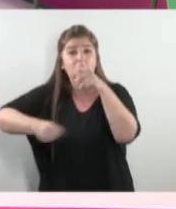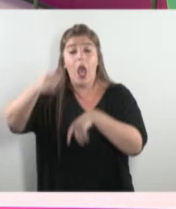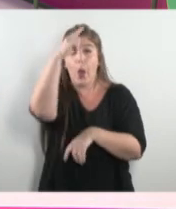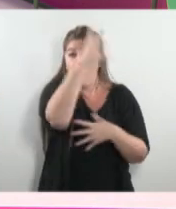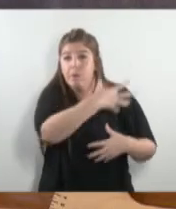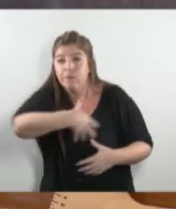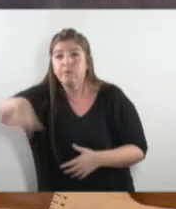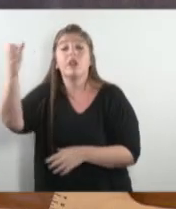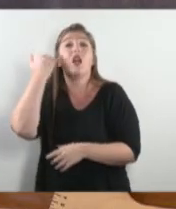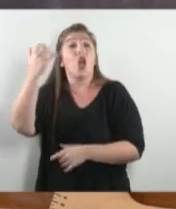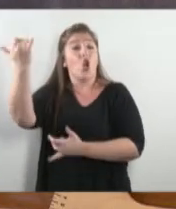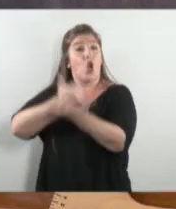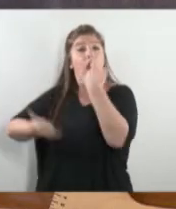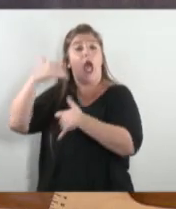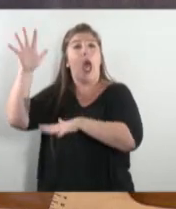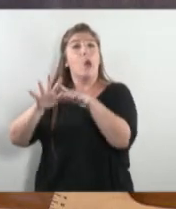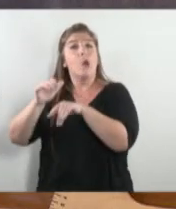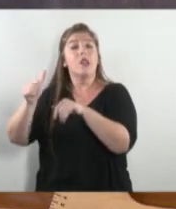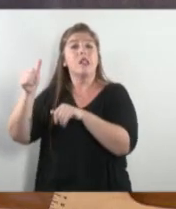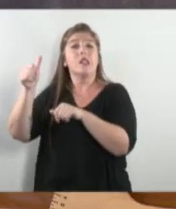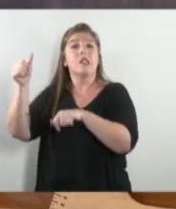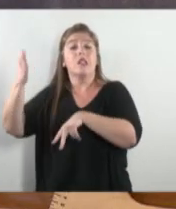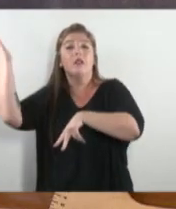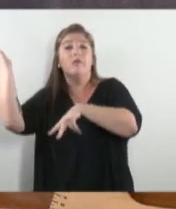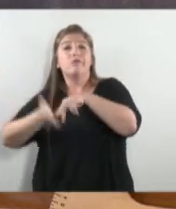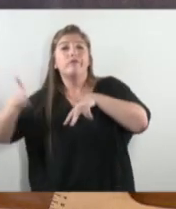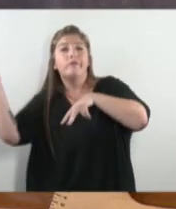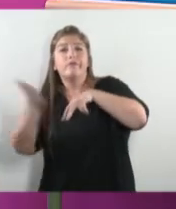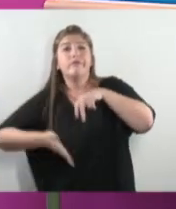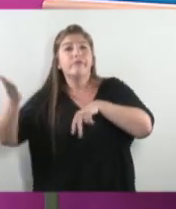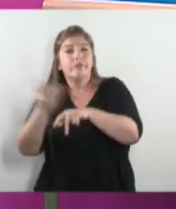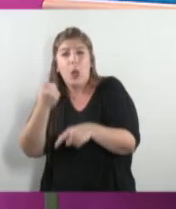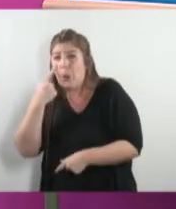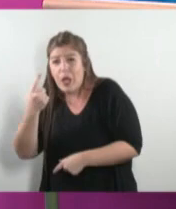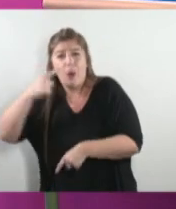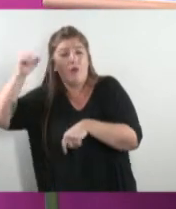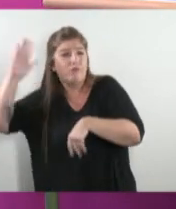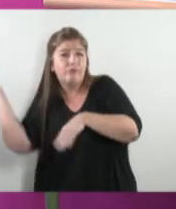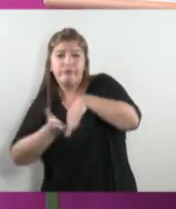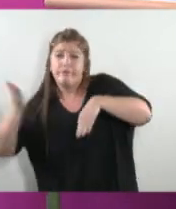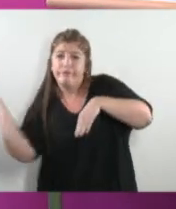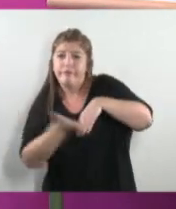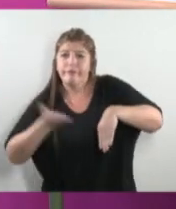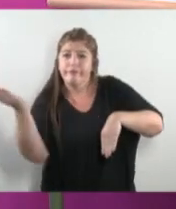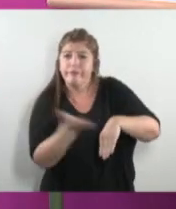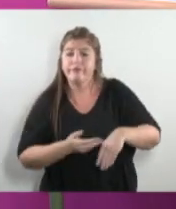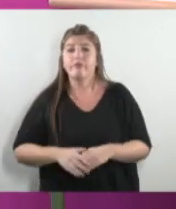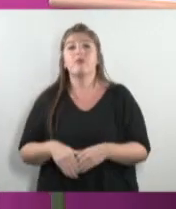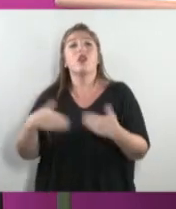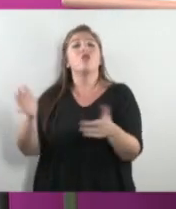contaban que a veces les descarnaban los pieses a las pobrecitas vivas. Entonces eran